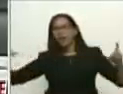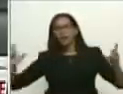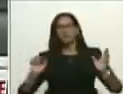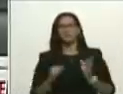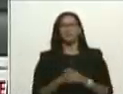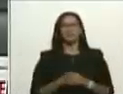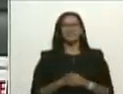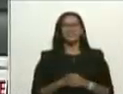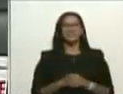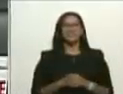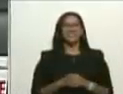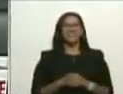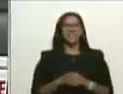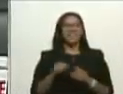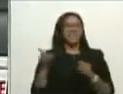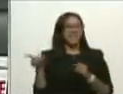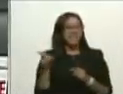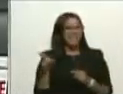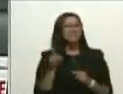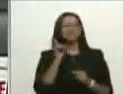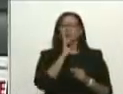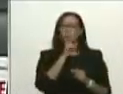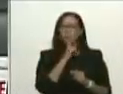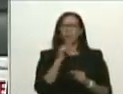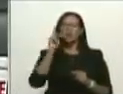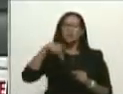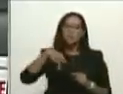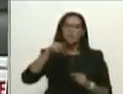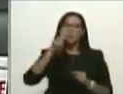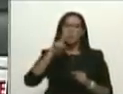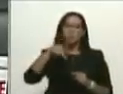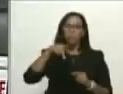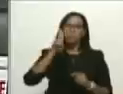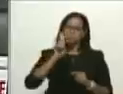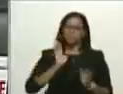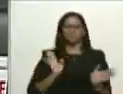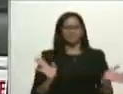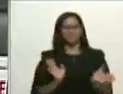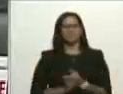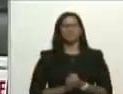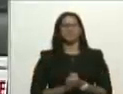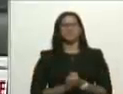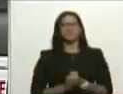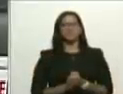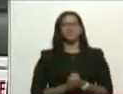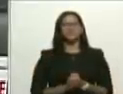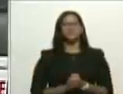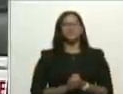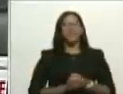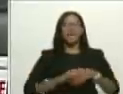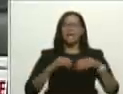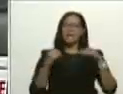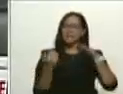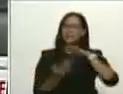Ellos se autodenominaron. Tal cual. Bueno, esta plataforma